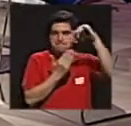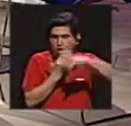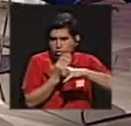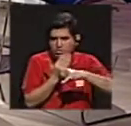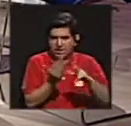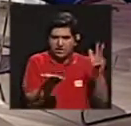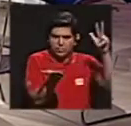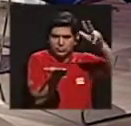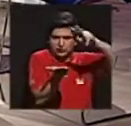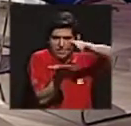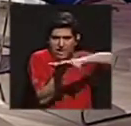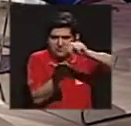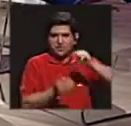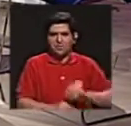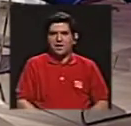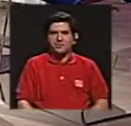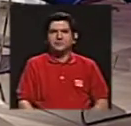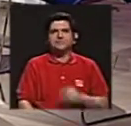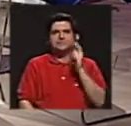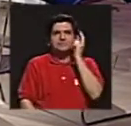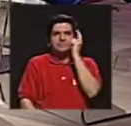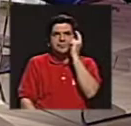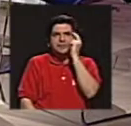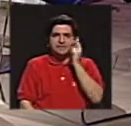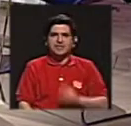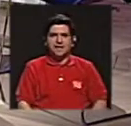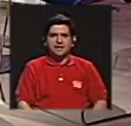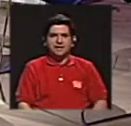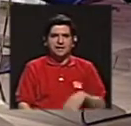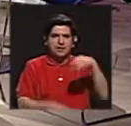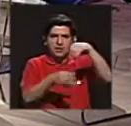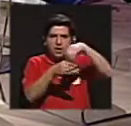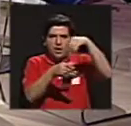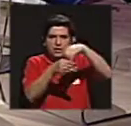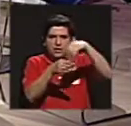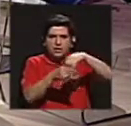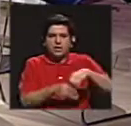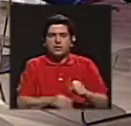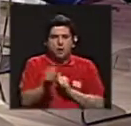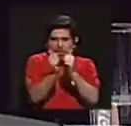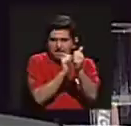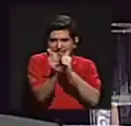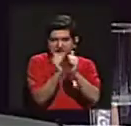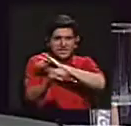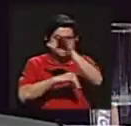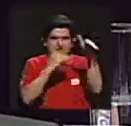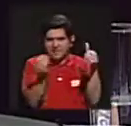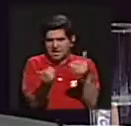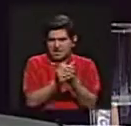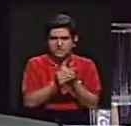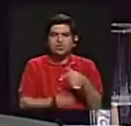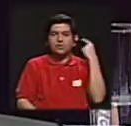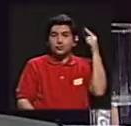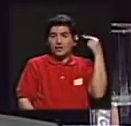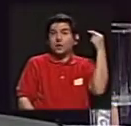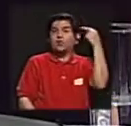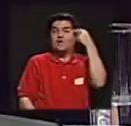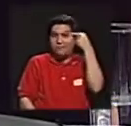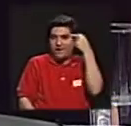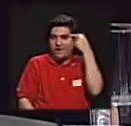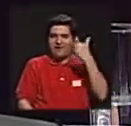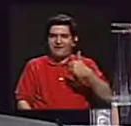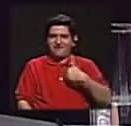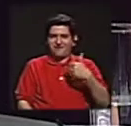se aprueban en concursos y en fondos concursables, que son de todos, en el Estado,